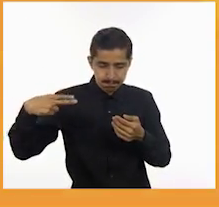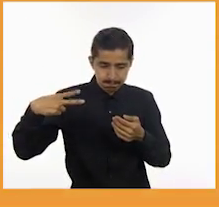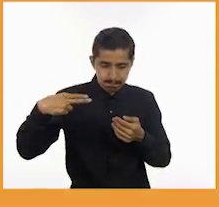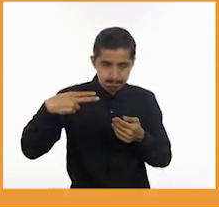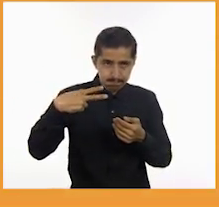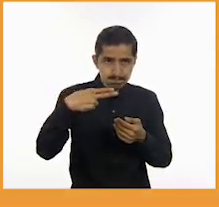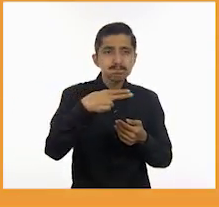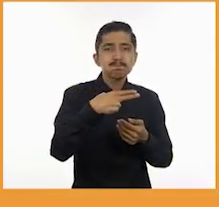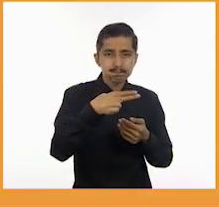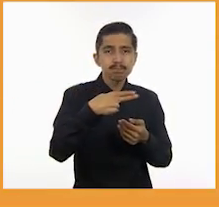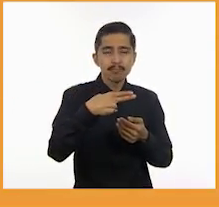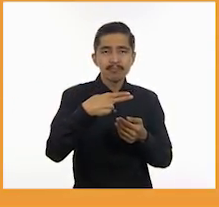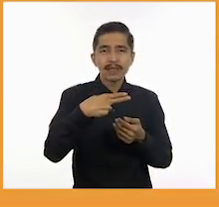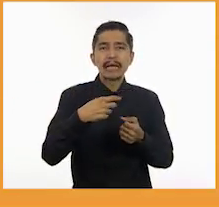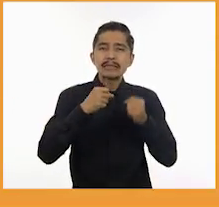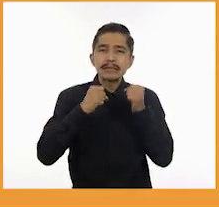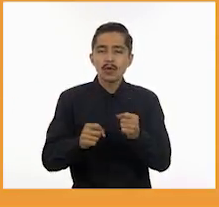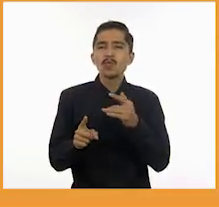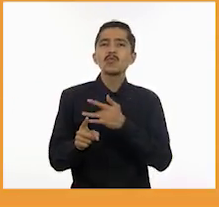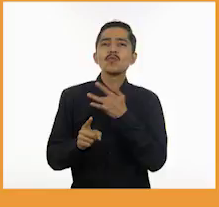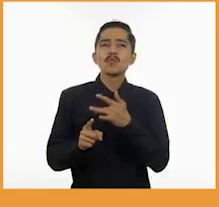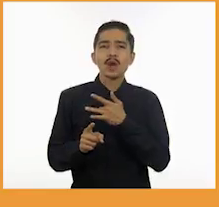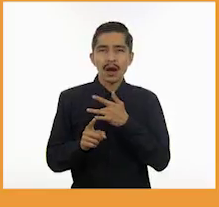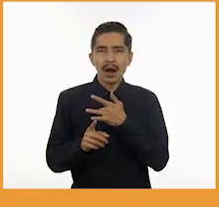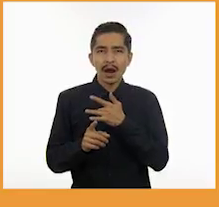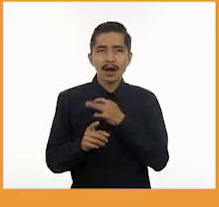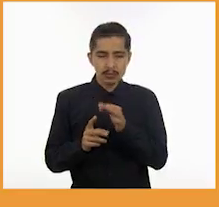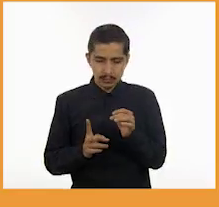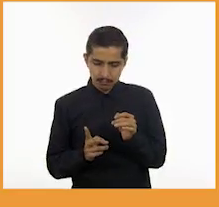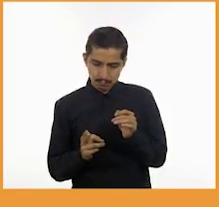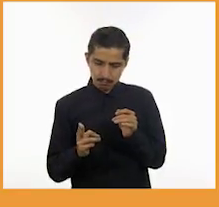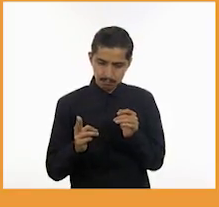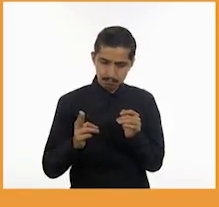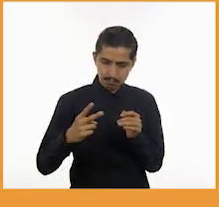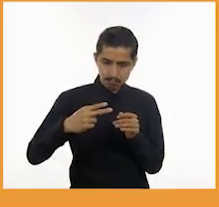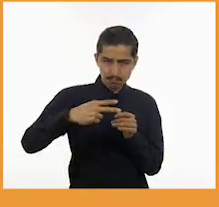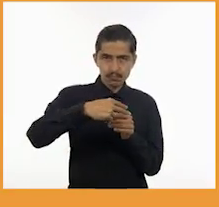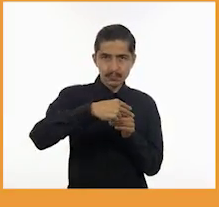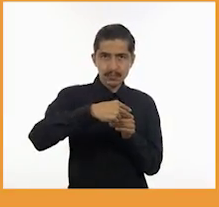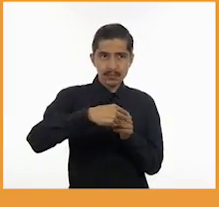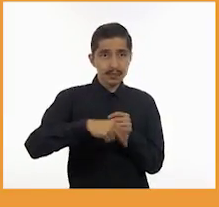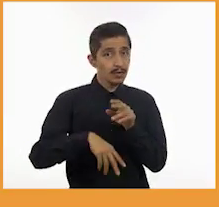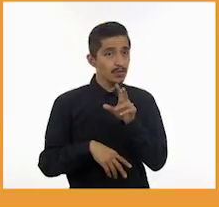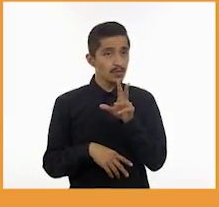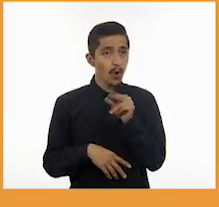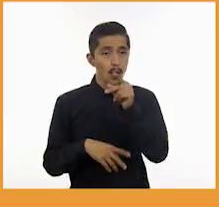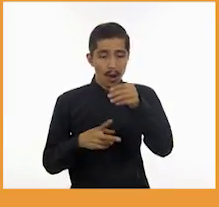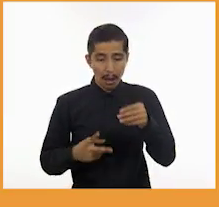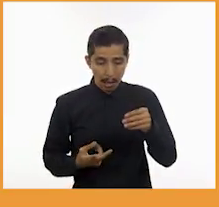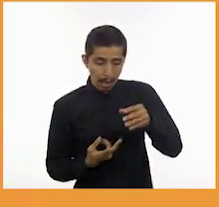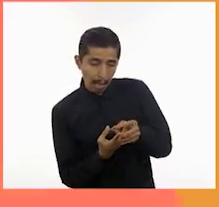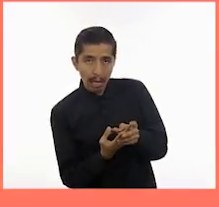marcaste. Asegúrate de cortar por fuera de la playera. No introduzcas las tijeras en ella.